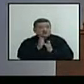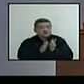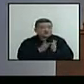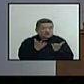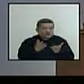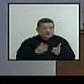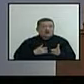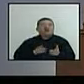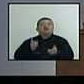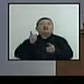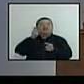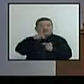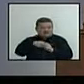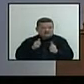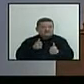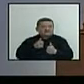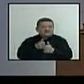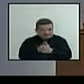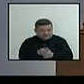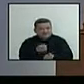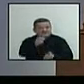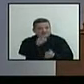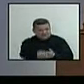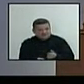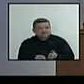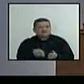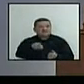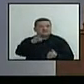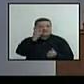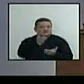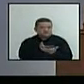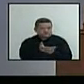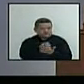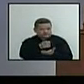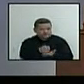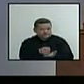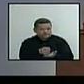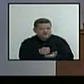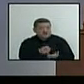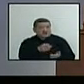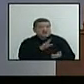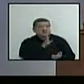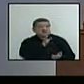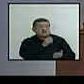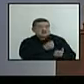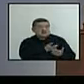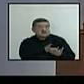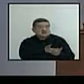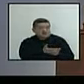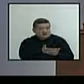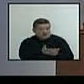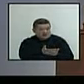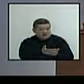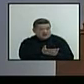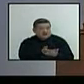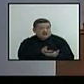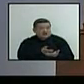allí también estará mi servidor. A quien me sirva, el Padre lo